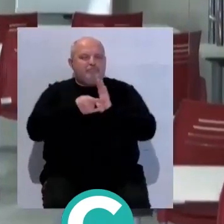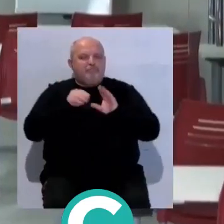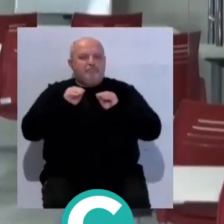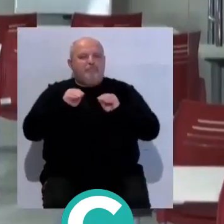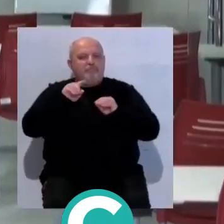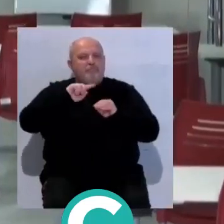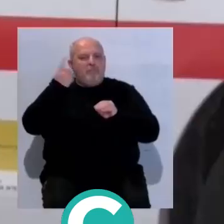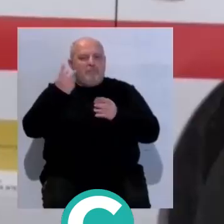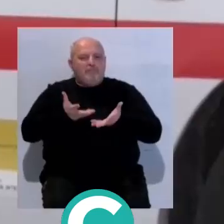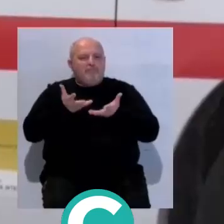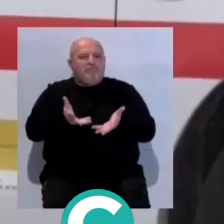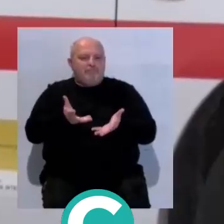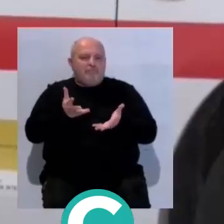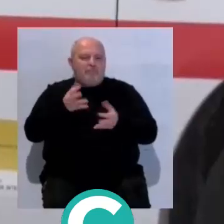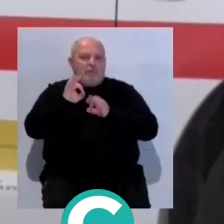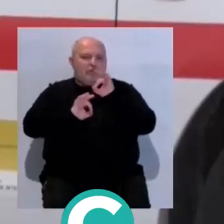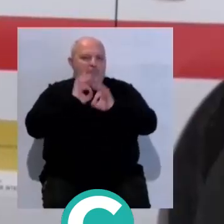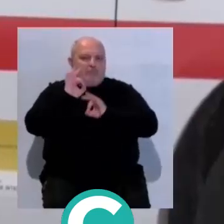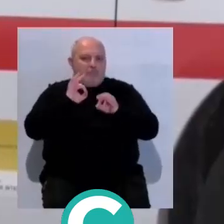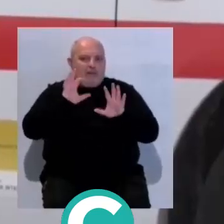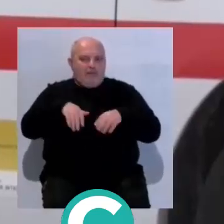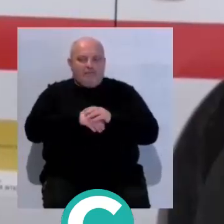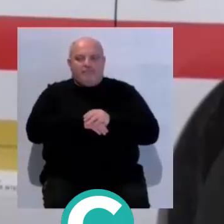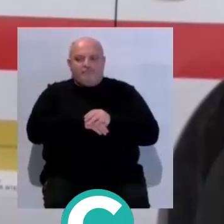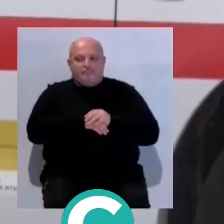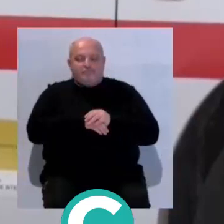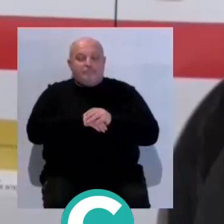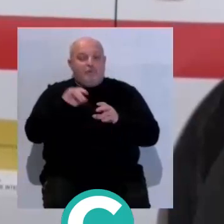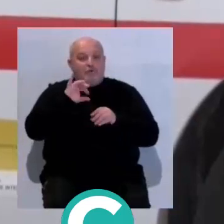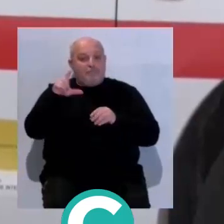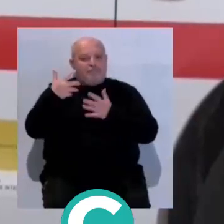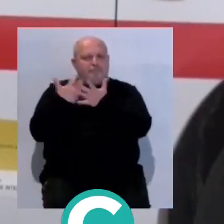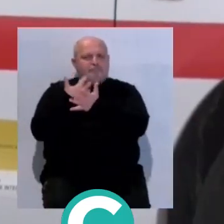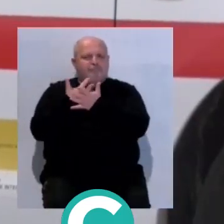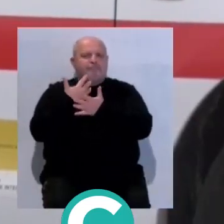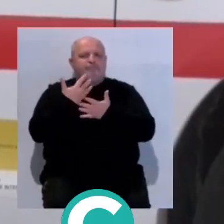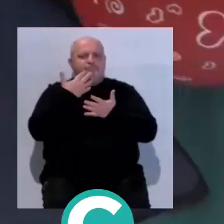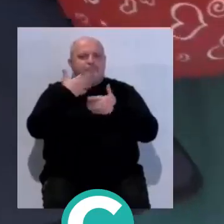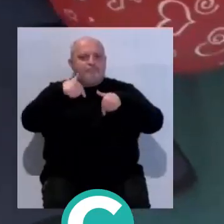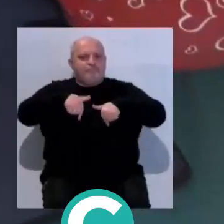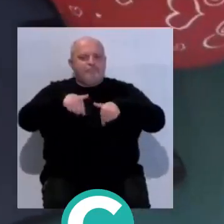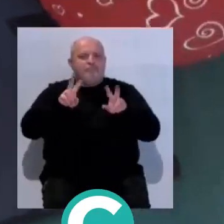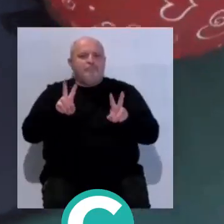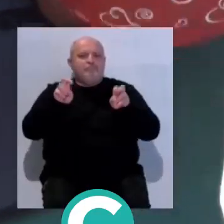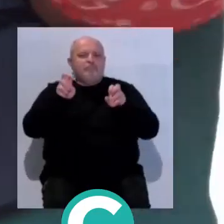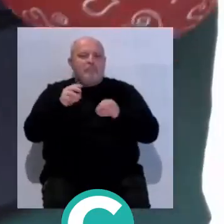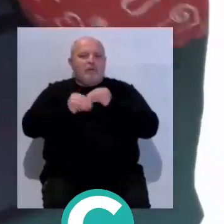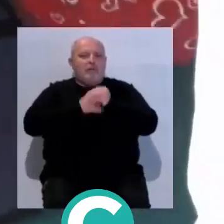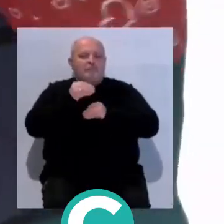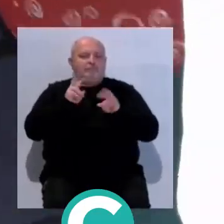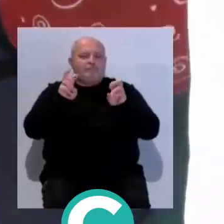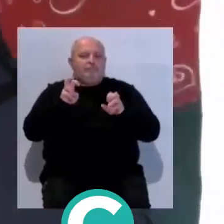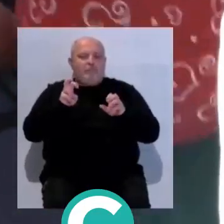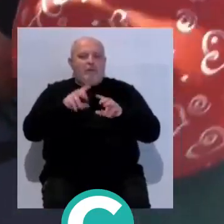de primeros auxilios de la organización en Cádiz. José nos va a explicar hoy la técnica para realizar